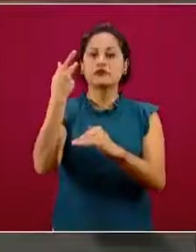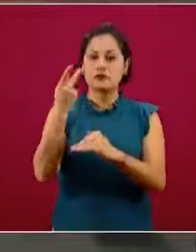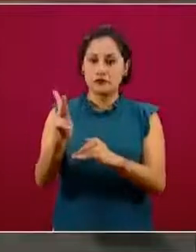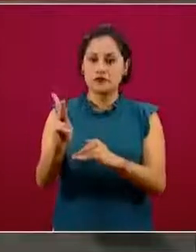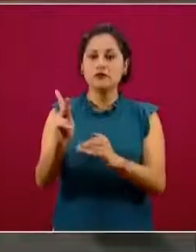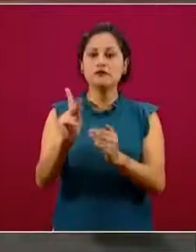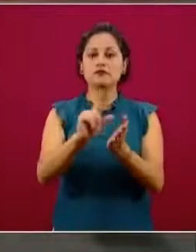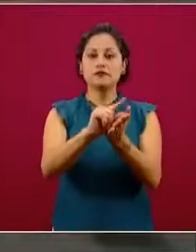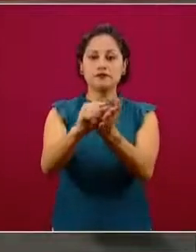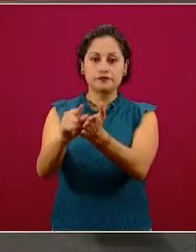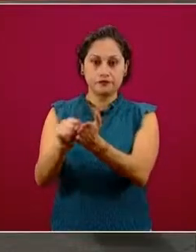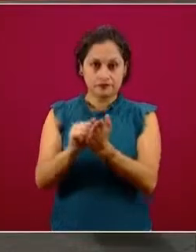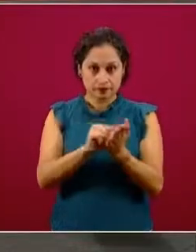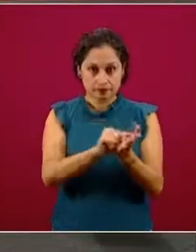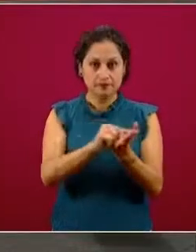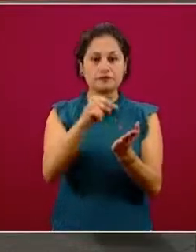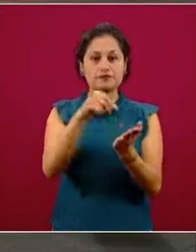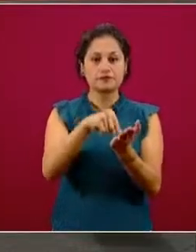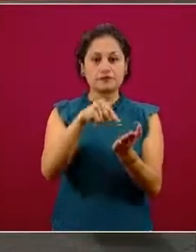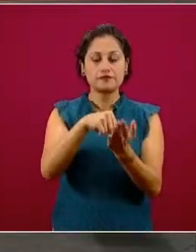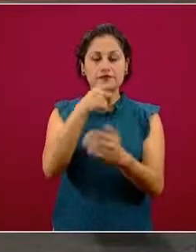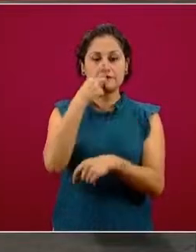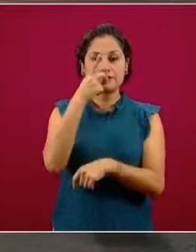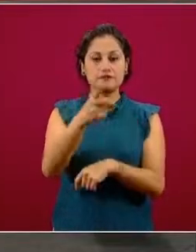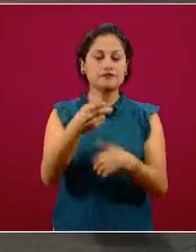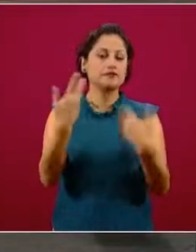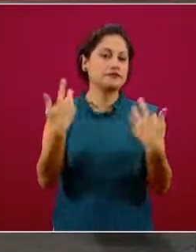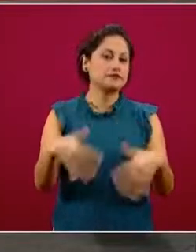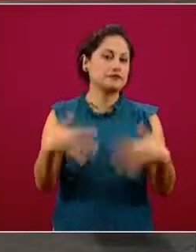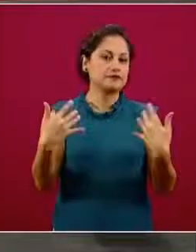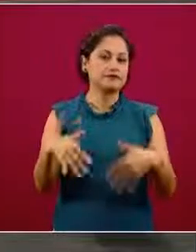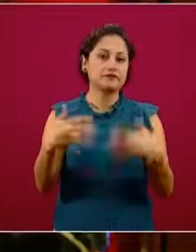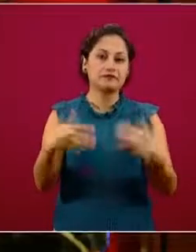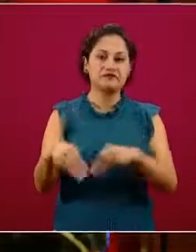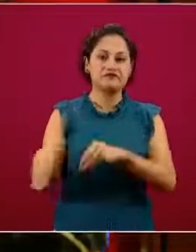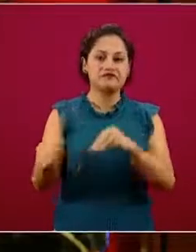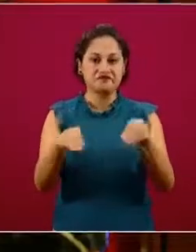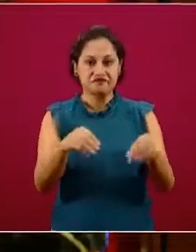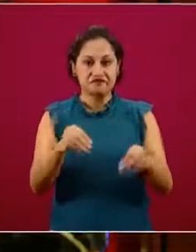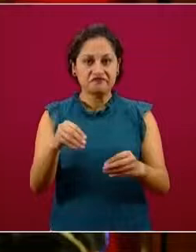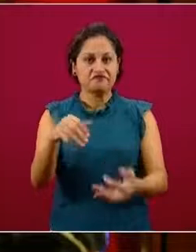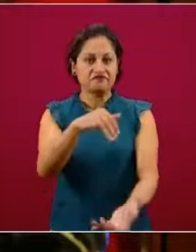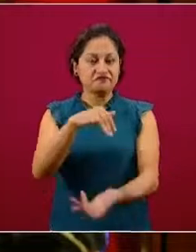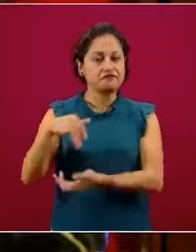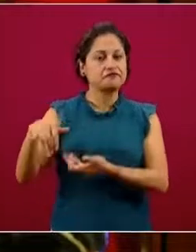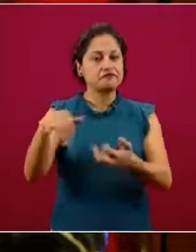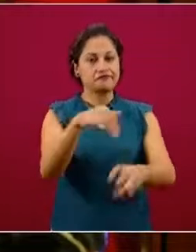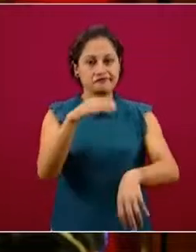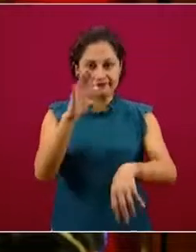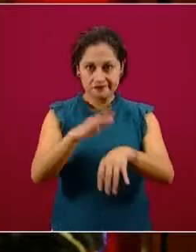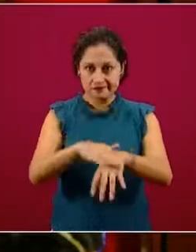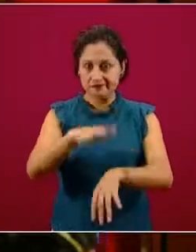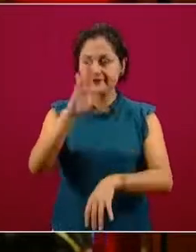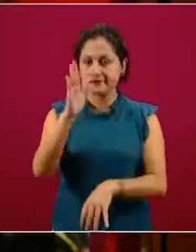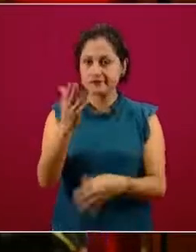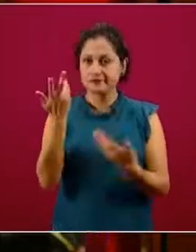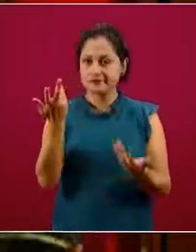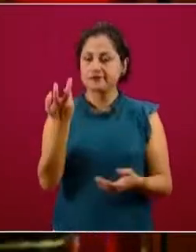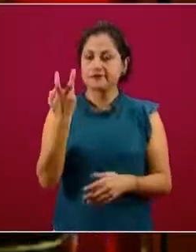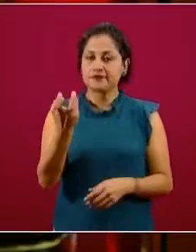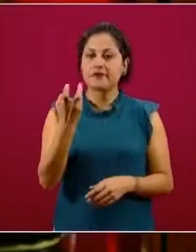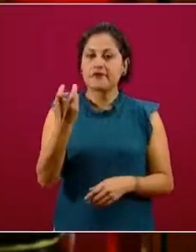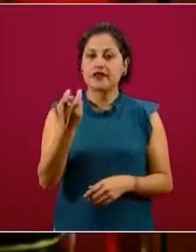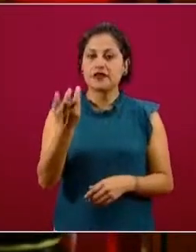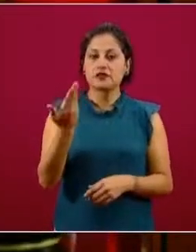de Twitter muestran una movilidad muy incrementada, y eso fue lo que hizo que en el